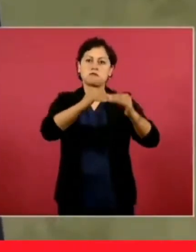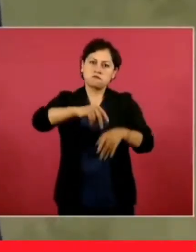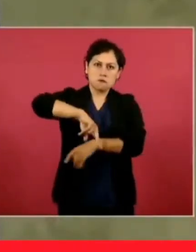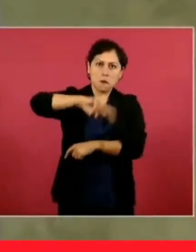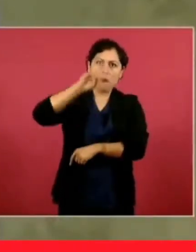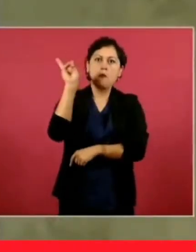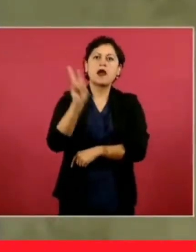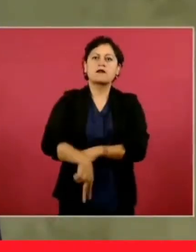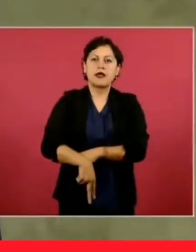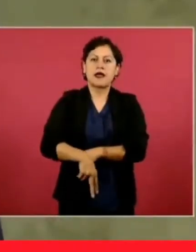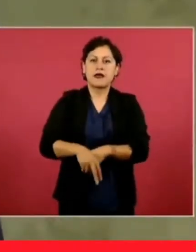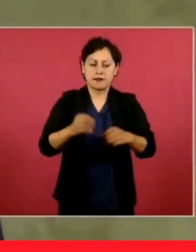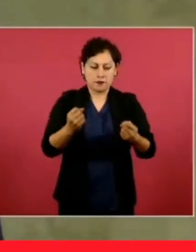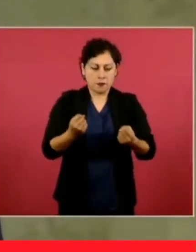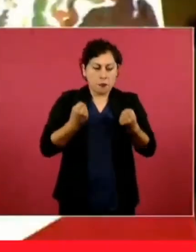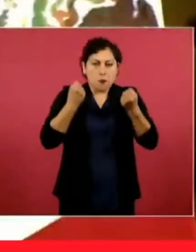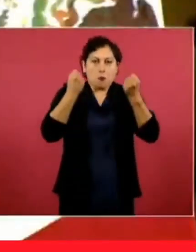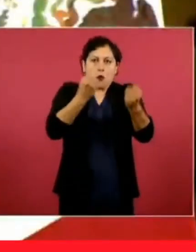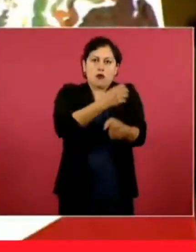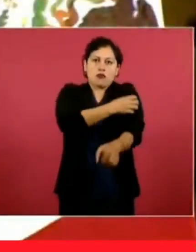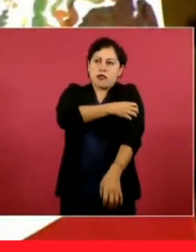poder del pueblo.